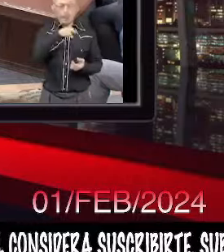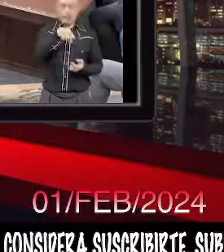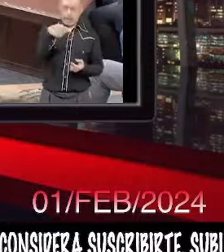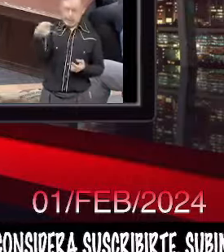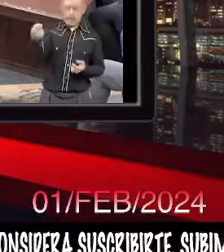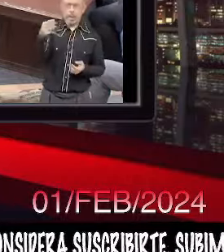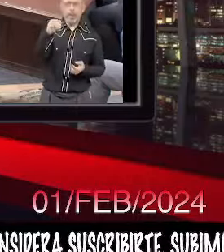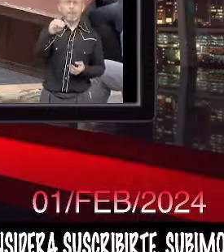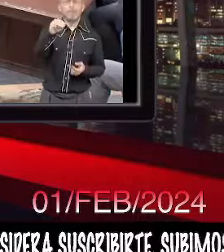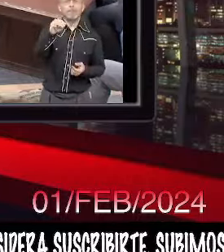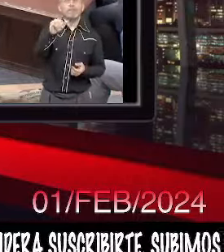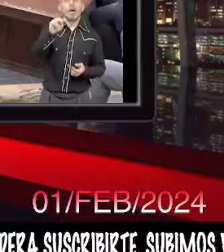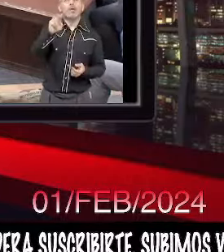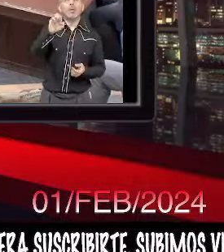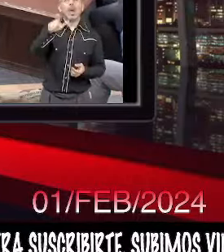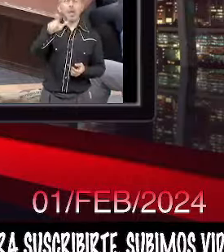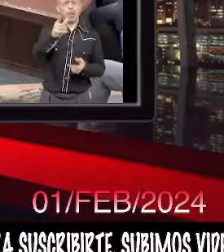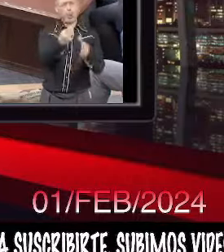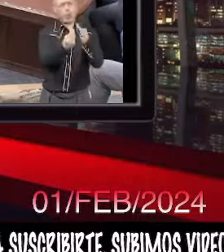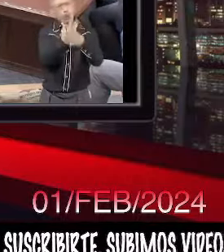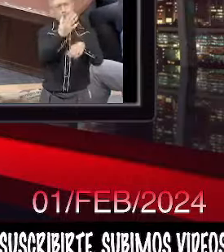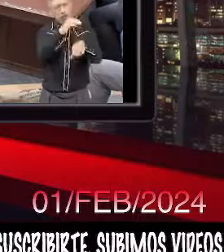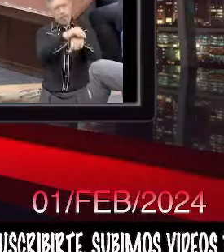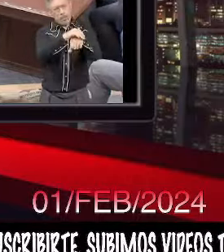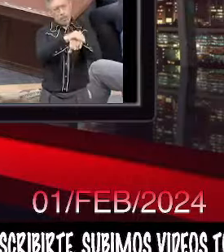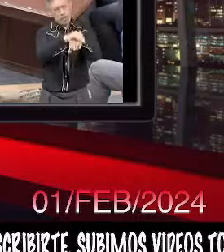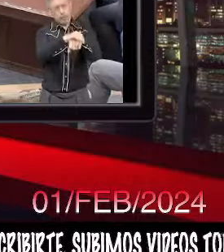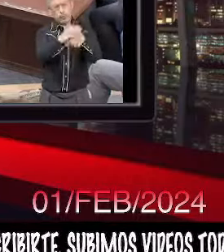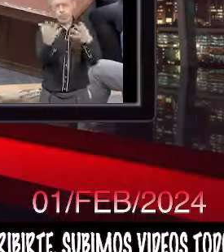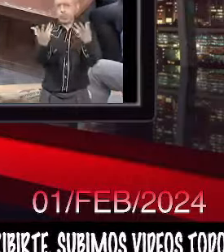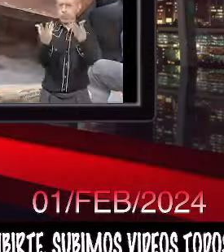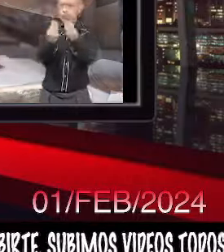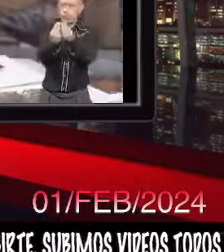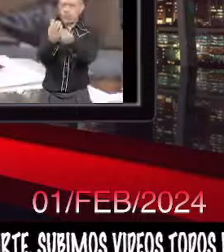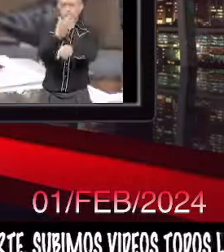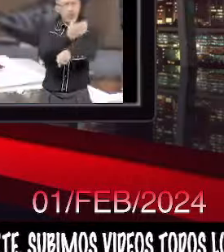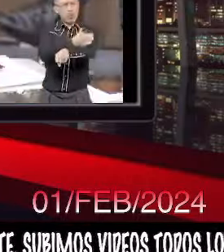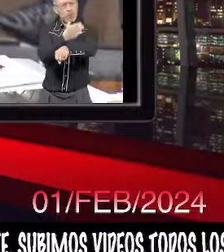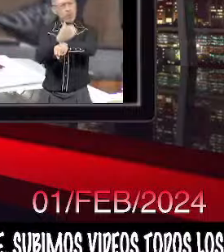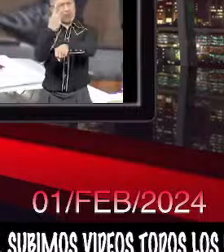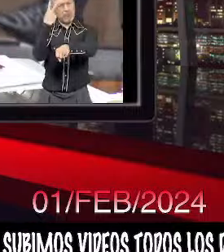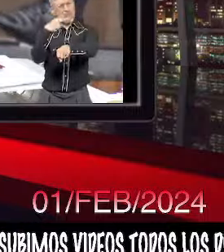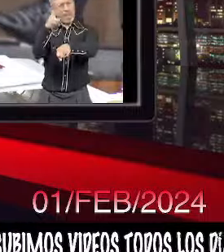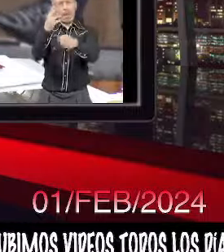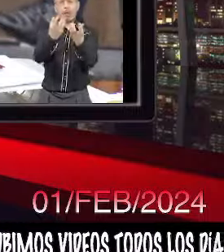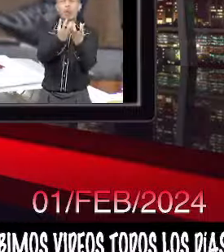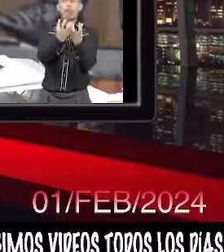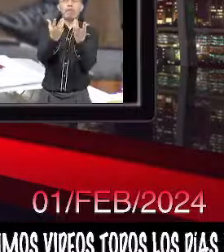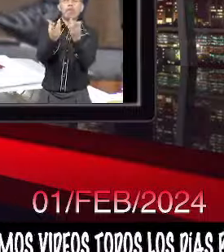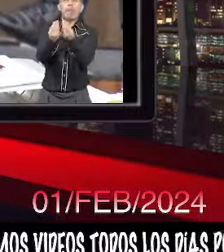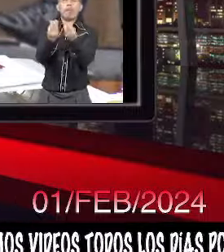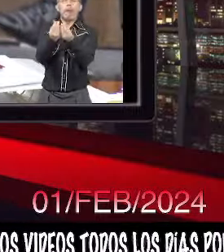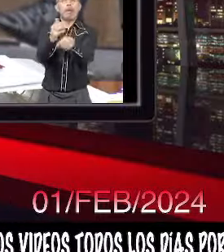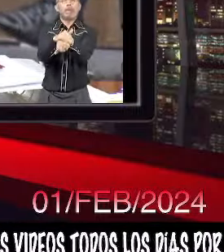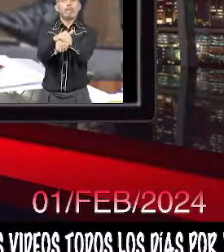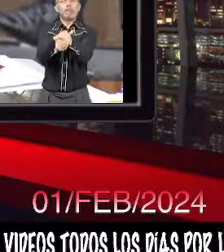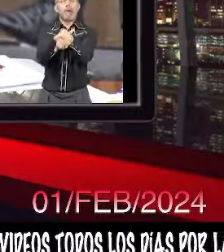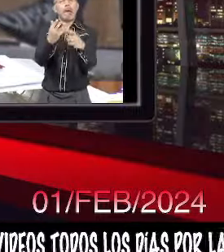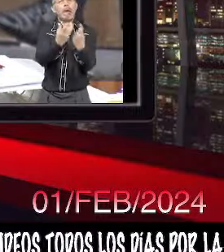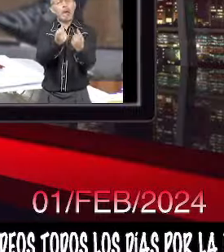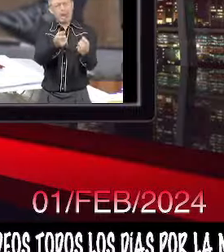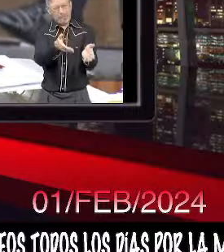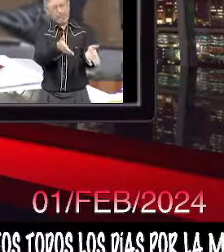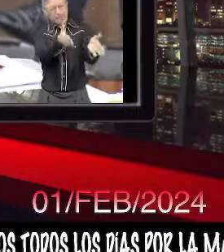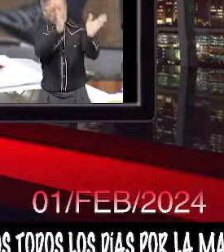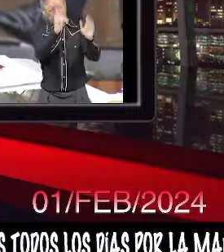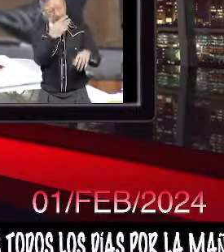amigos, sus nuevos compañeros de viaje. Nosotros seguimos aquí defendiendo la democracia y